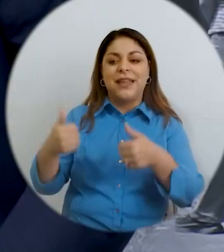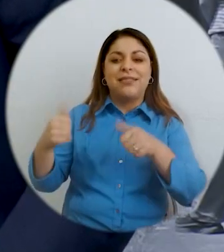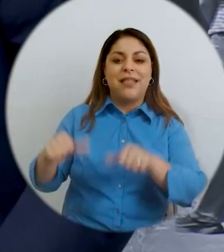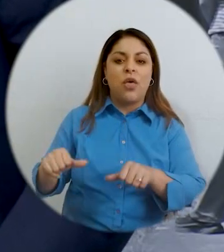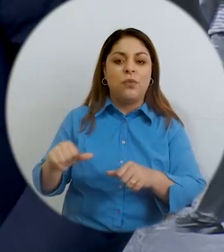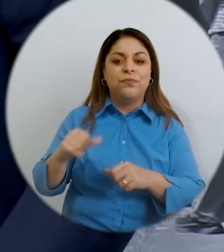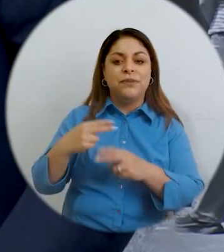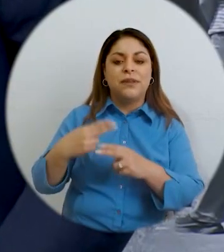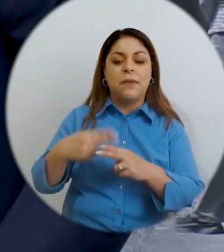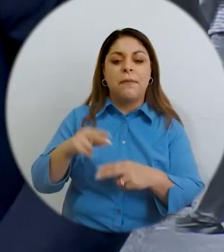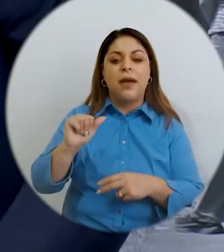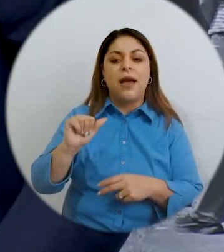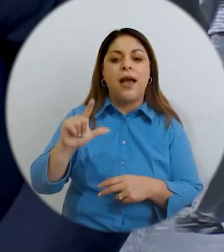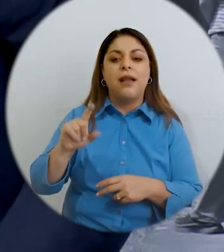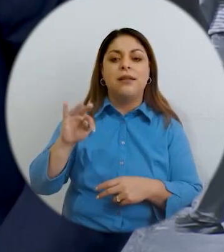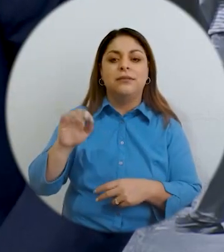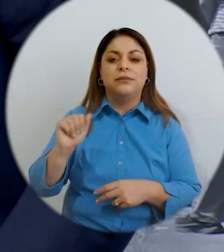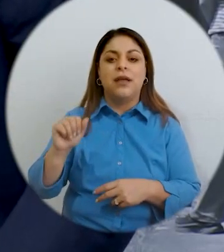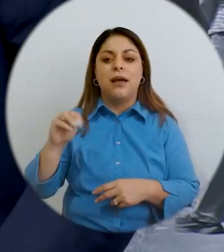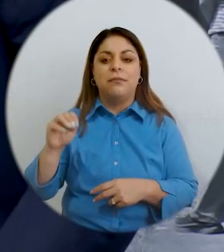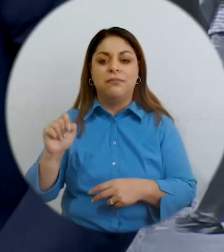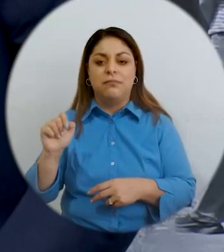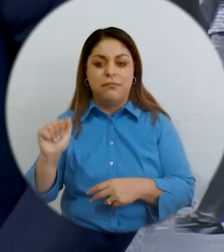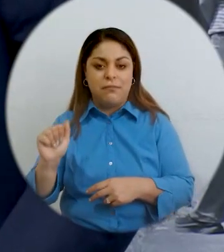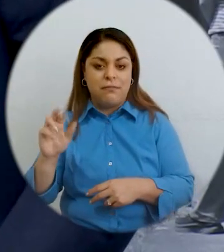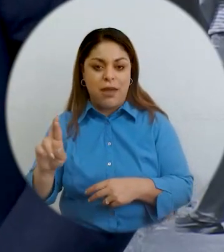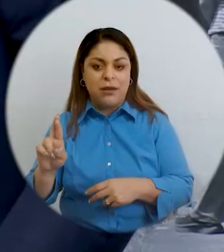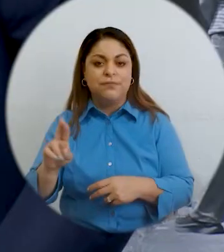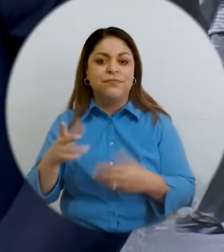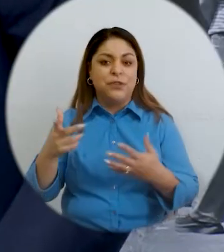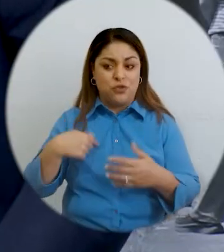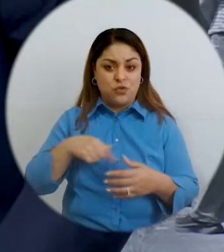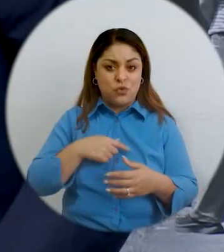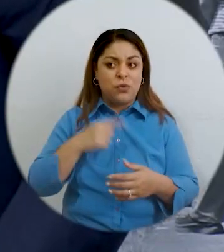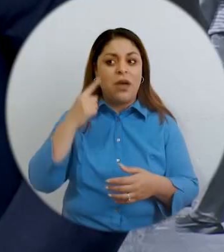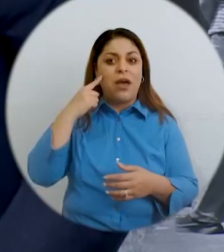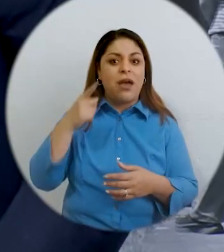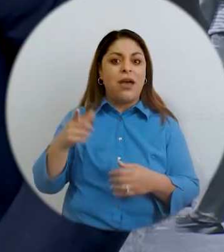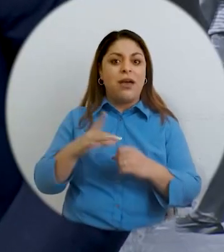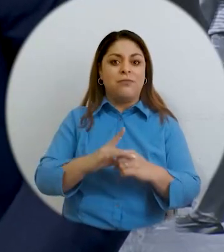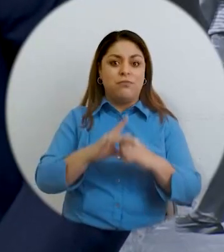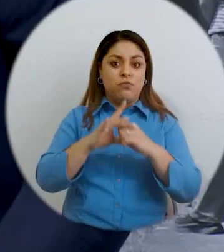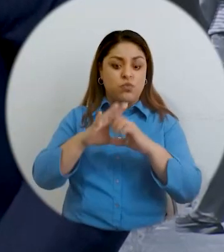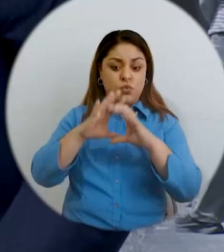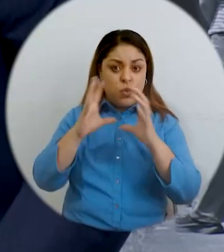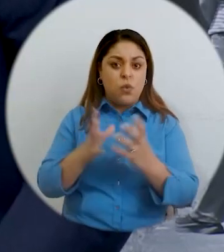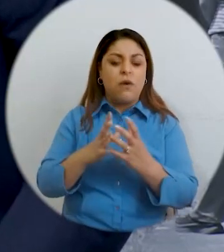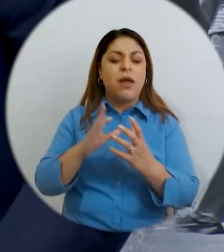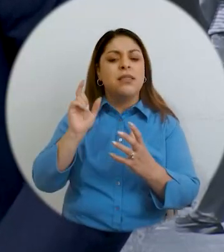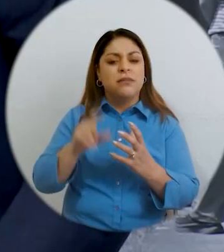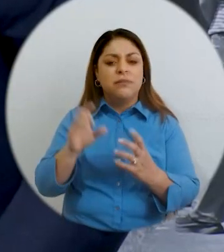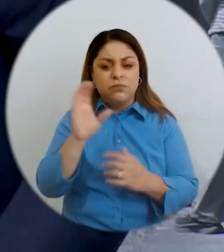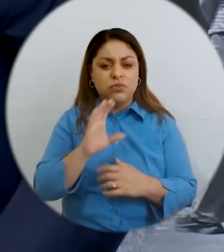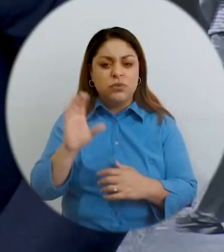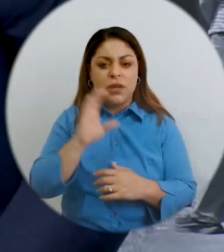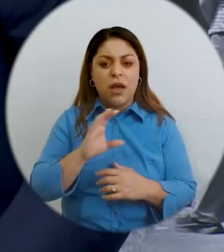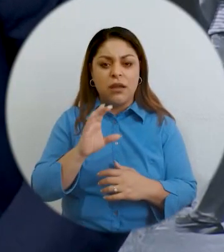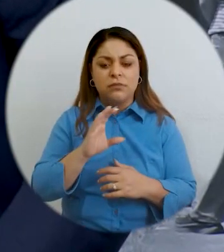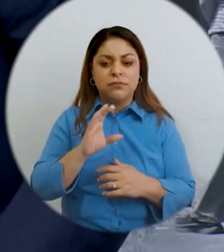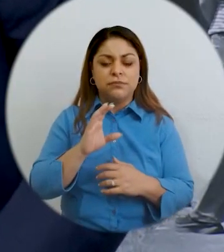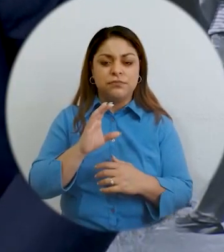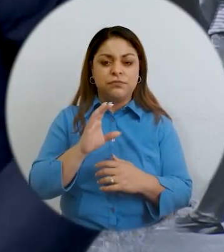Mar, posicionar que tenemos que como planeta, como sociedad global, buscar